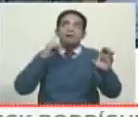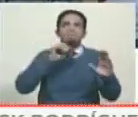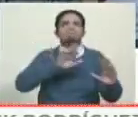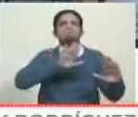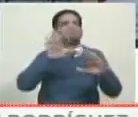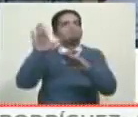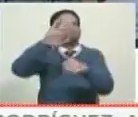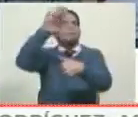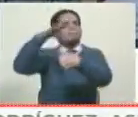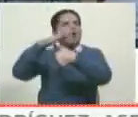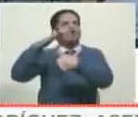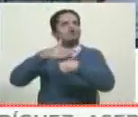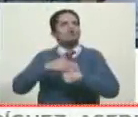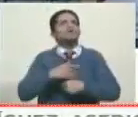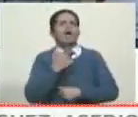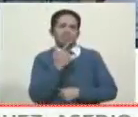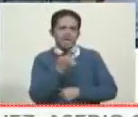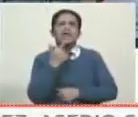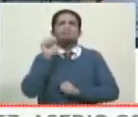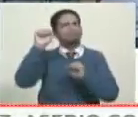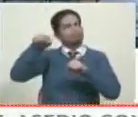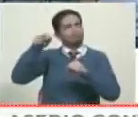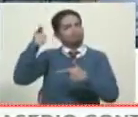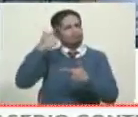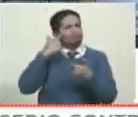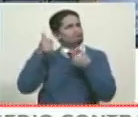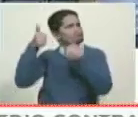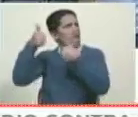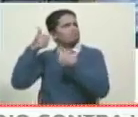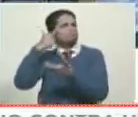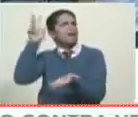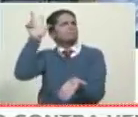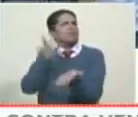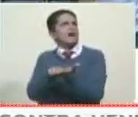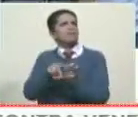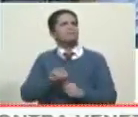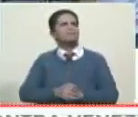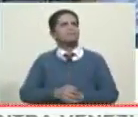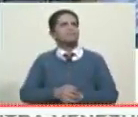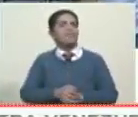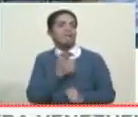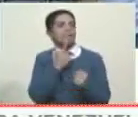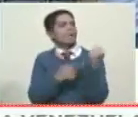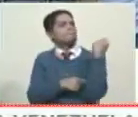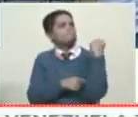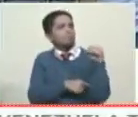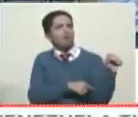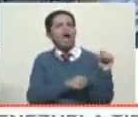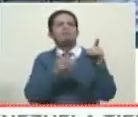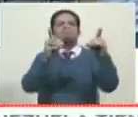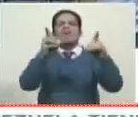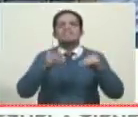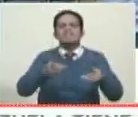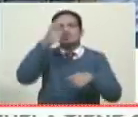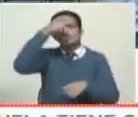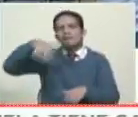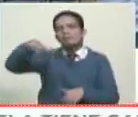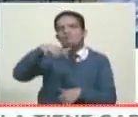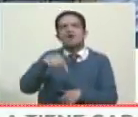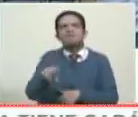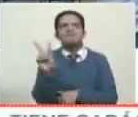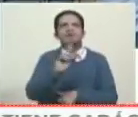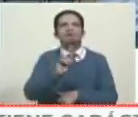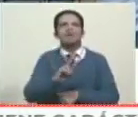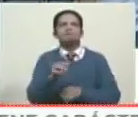que reconocen la decisión de eeuu y quieren desconocer la decisión tomada por un pueblo en unas elecciones libres